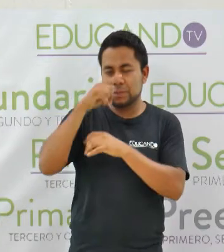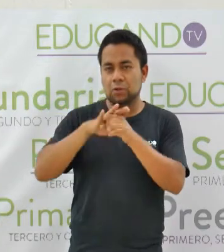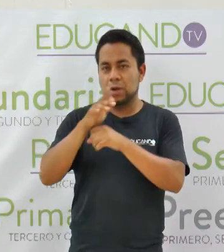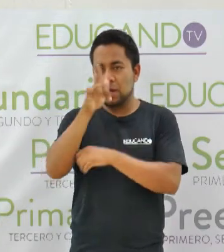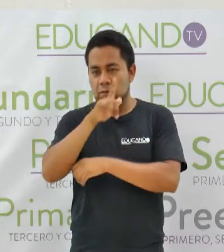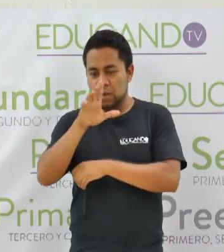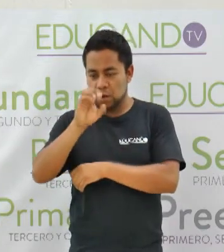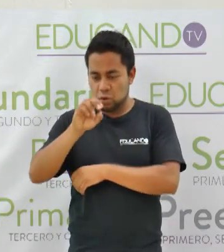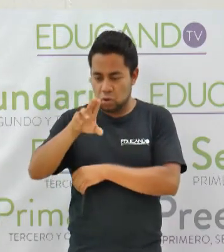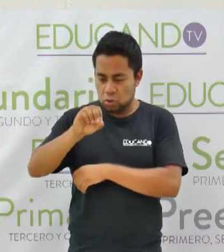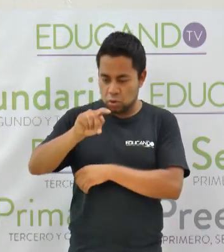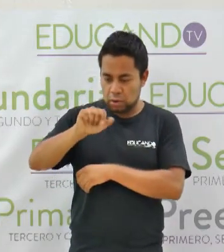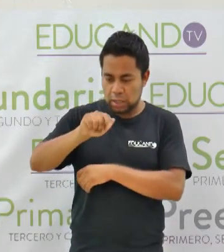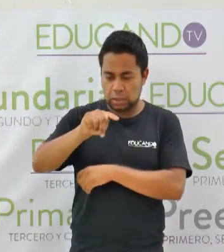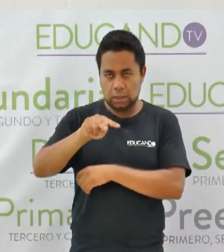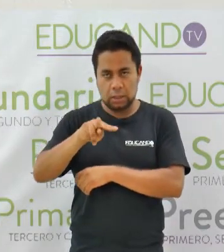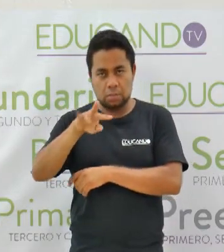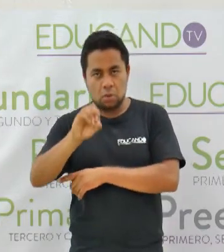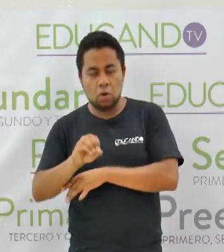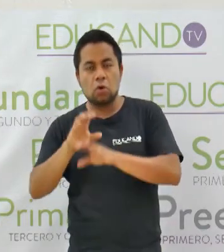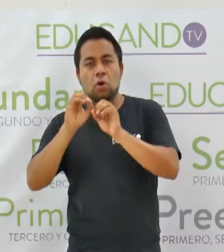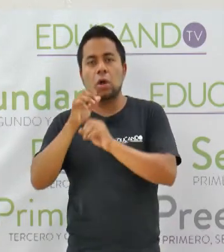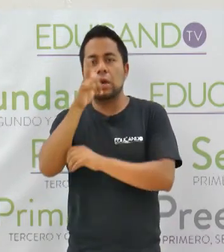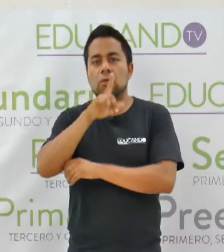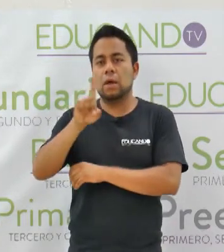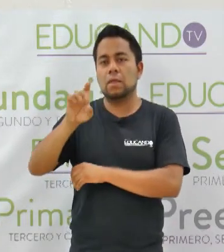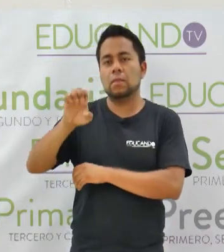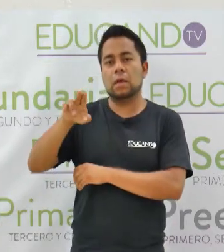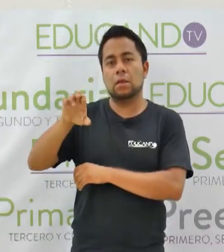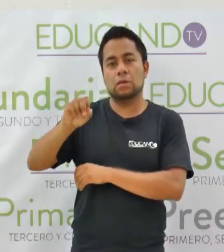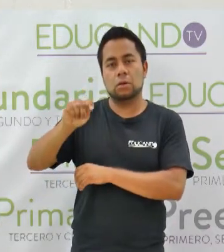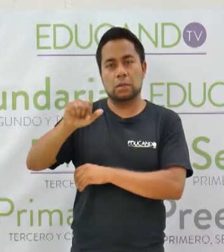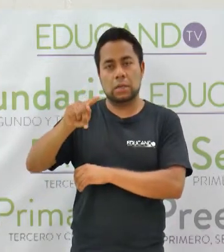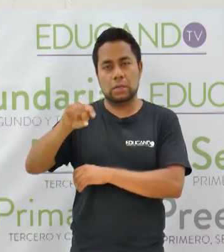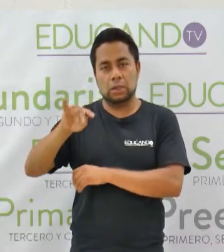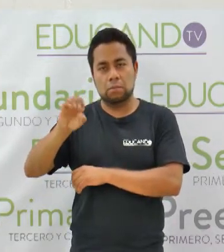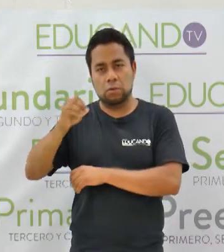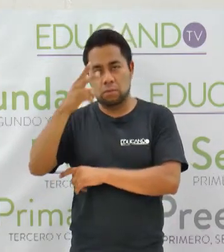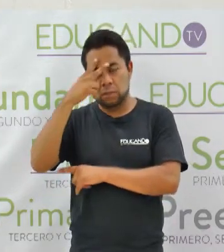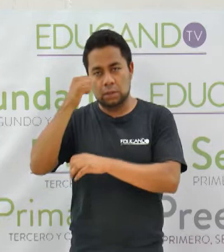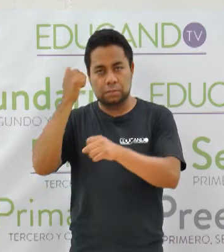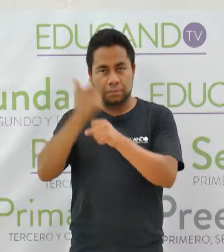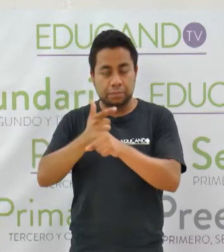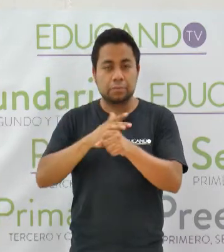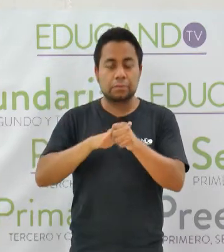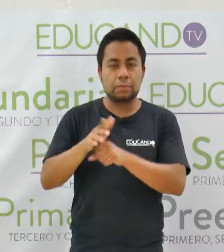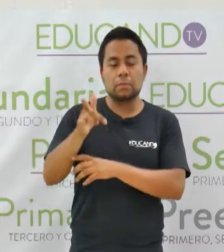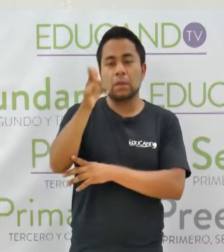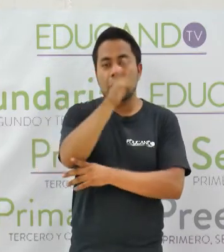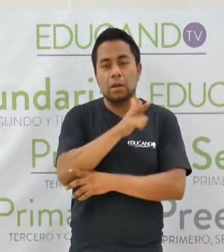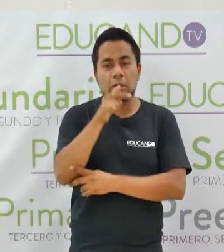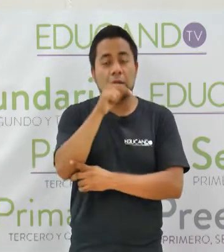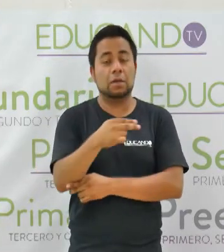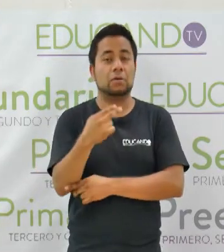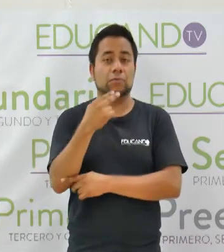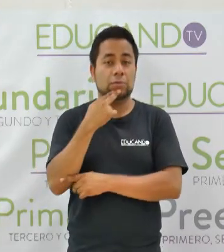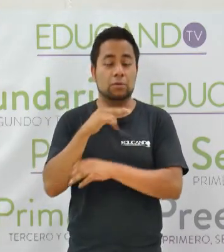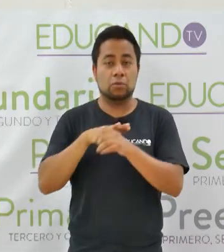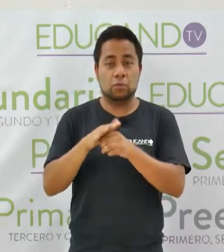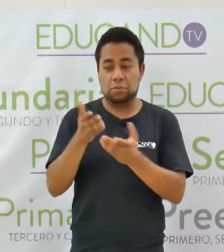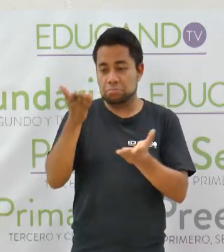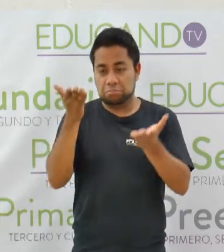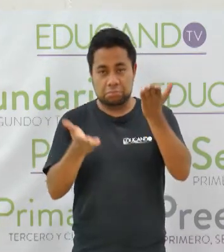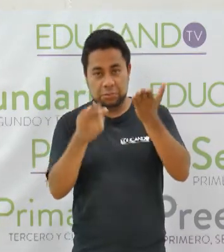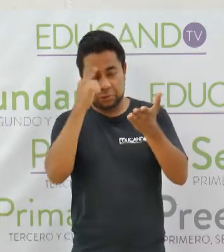del lenguaje connotativo y el lenguaje denotativo para identificar qué tipo de lenguaje es